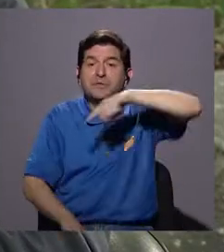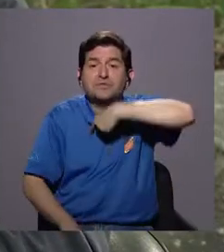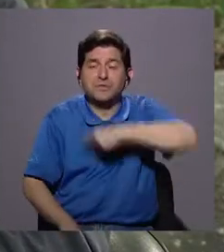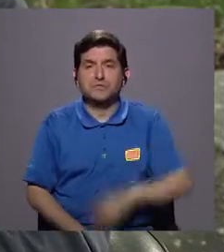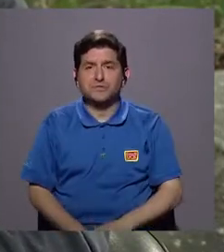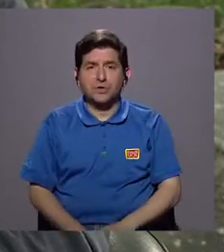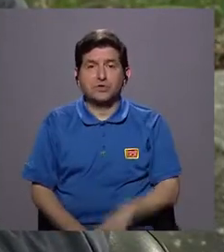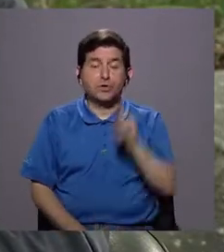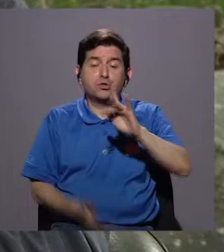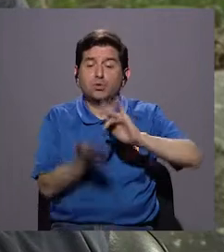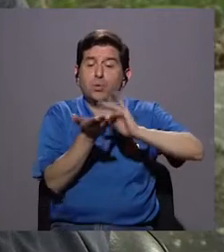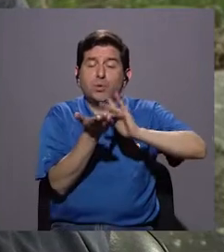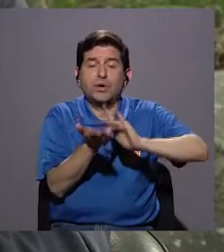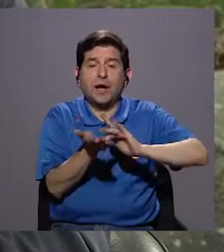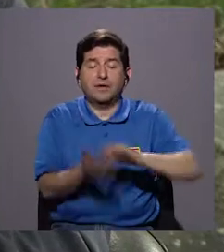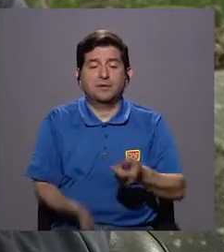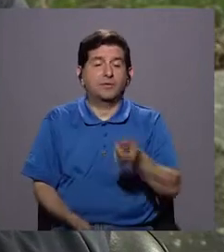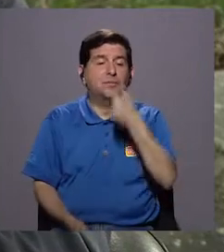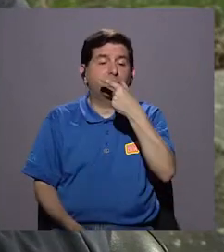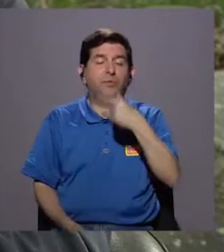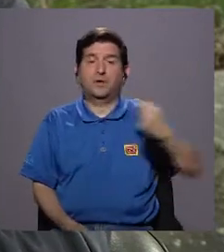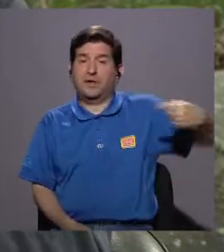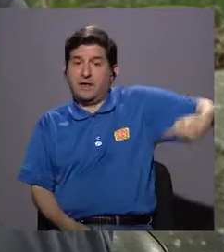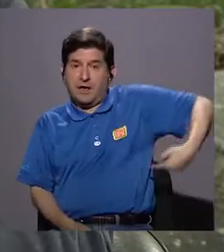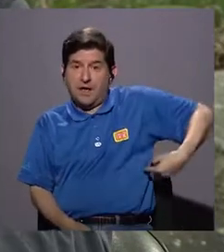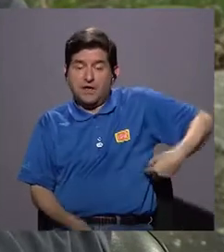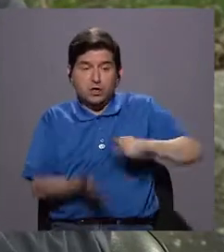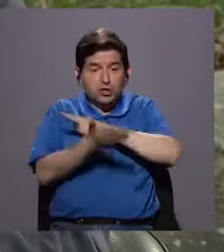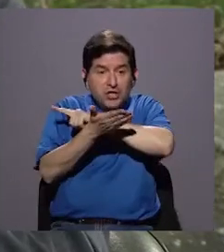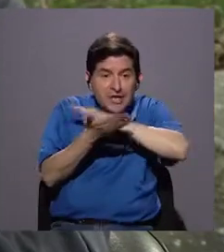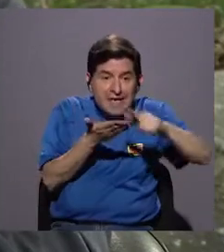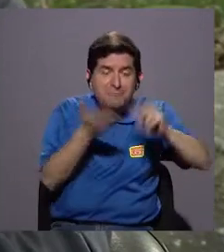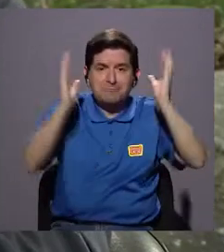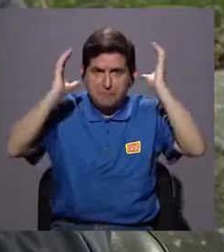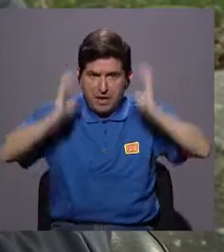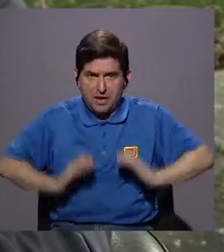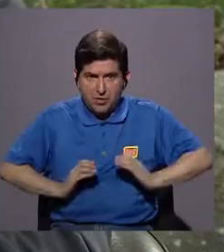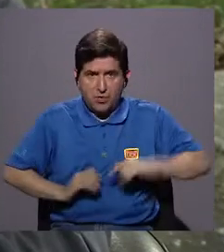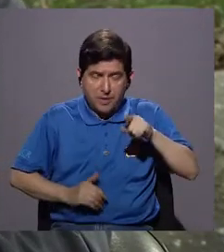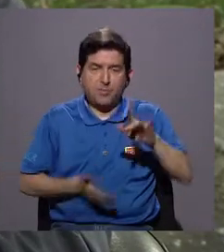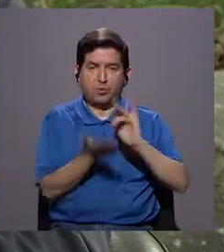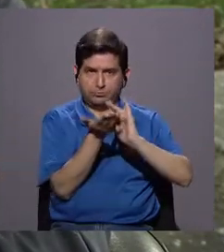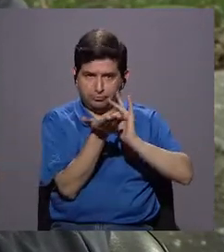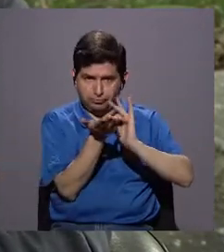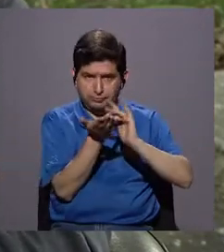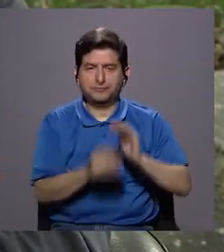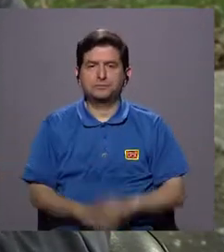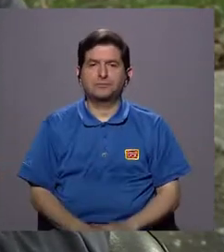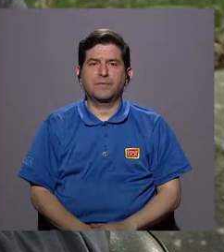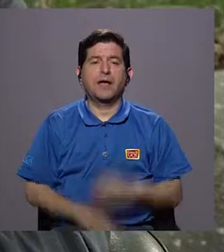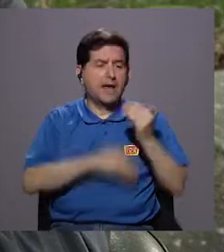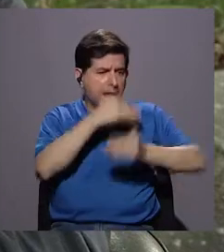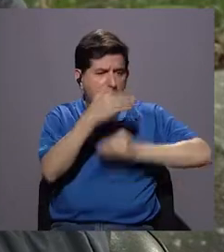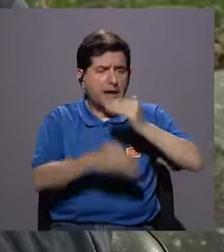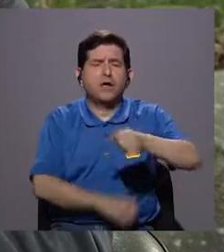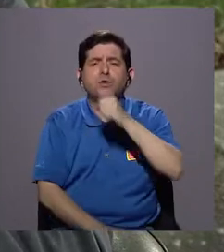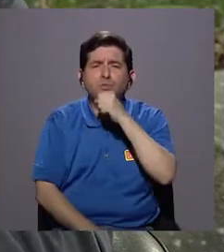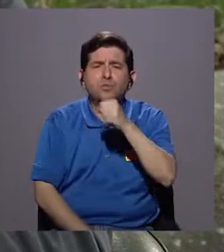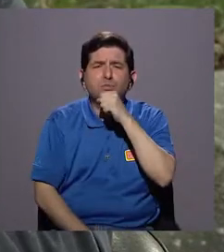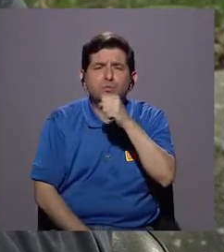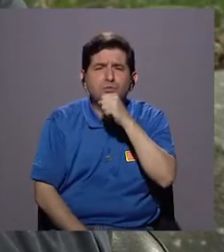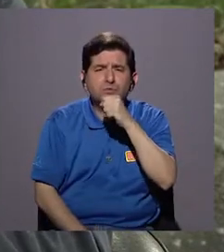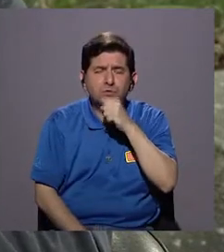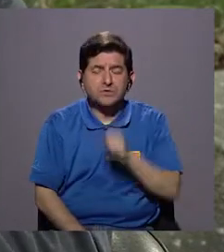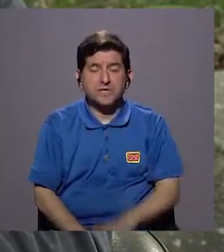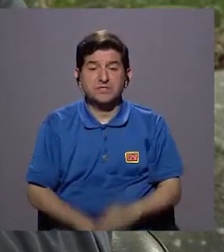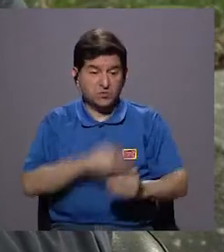ejemplo, tomamos un medicamento, los riñones son los encargados de limpiar nuestro cuerpo de ese medicamento. Entonces, con el proceso de envejecimiento, ese proceso